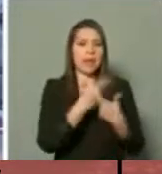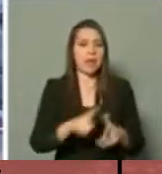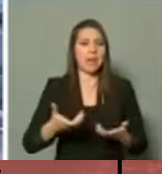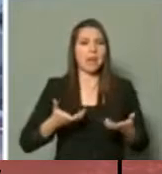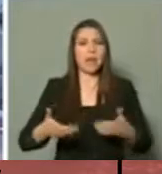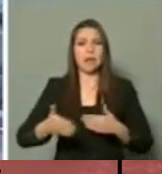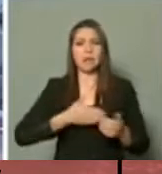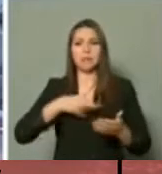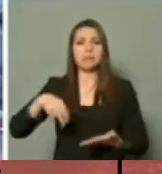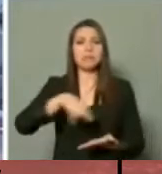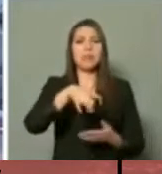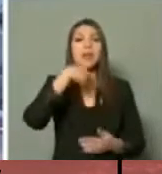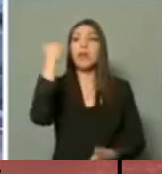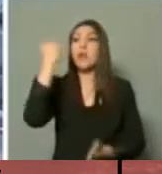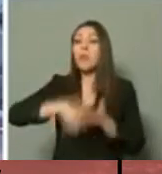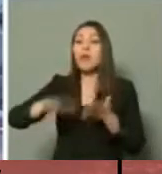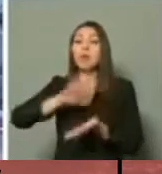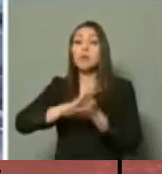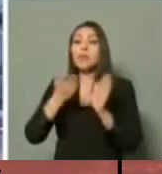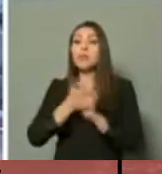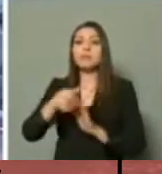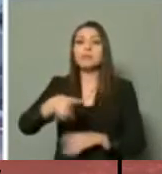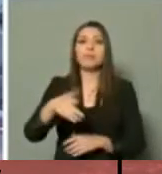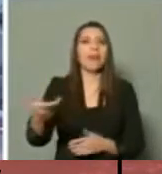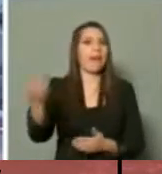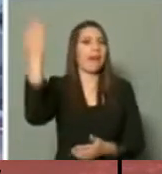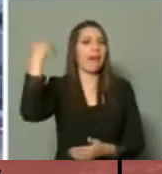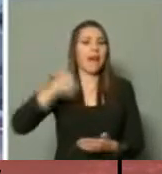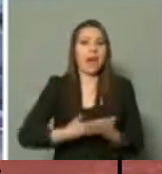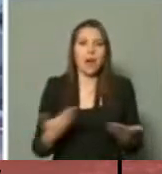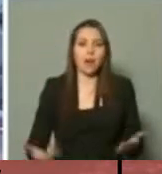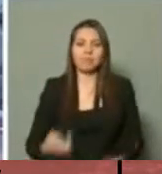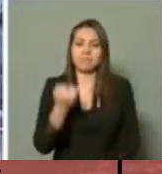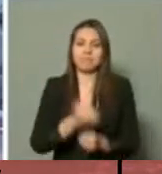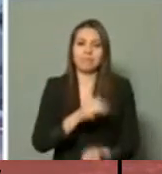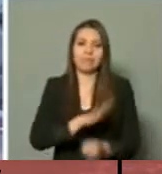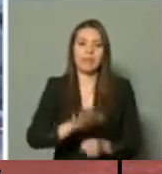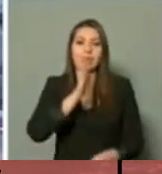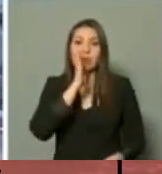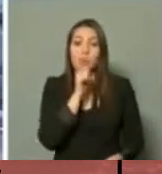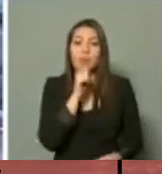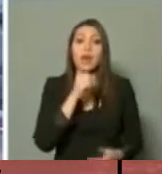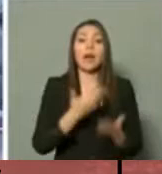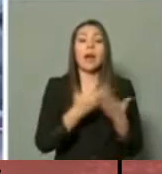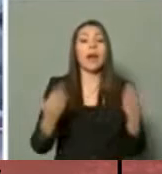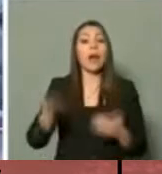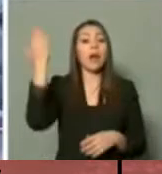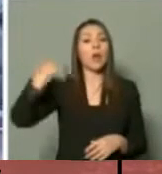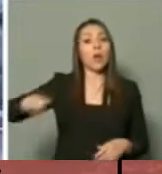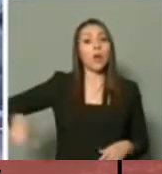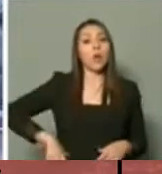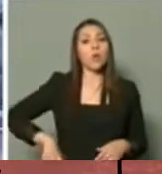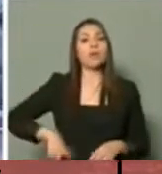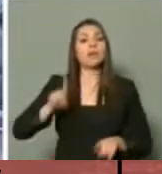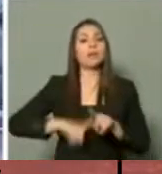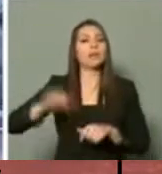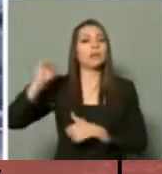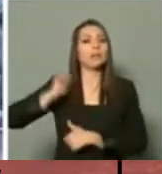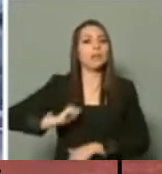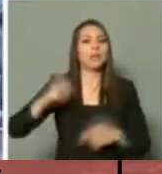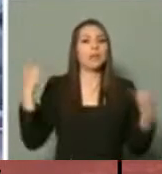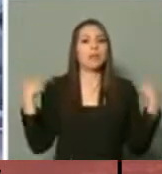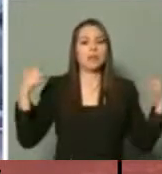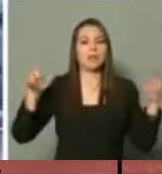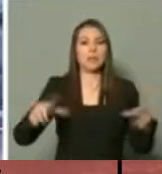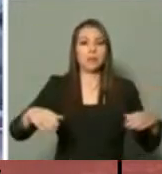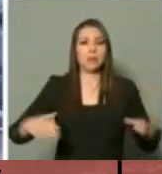Hoy, eso simplemente es una leyenda urbana. Cuando gobernó los países, los partidos que hoy están representados por el Frente, fue cuando nos quedamos sin